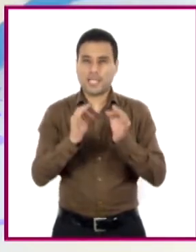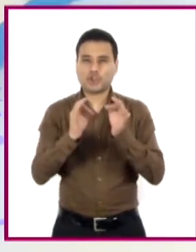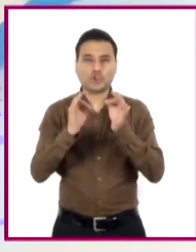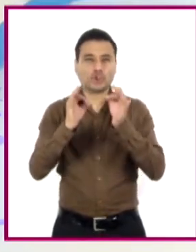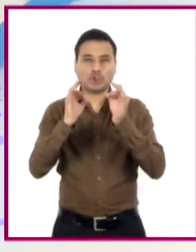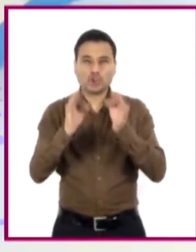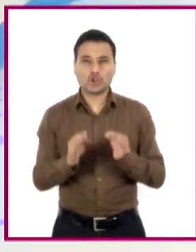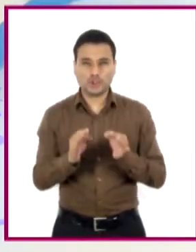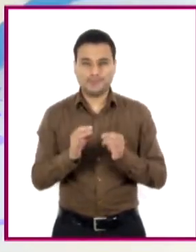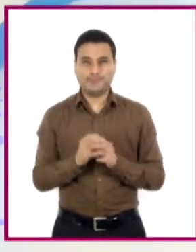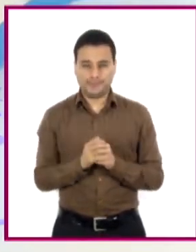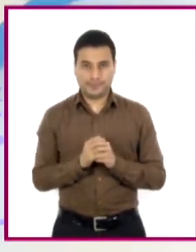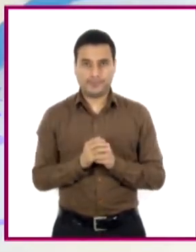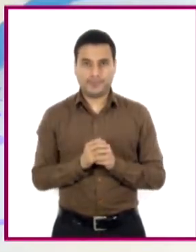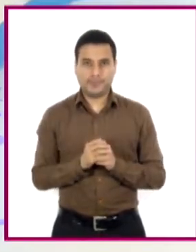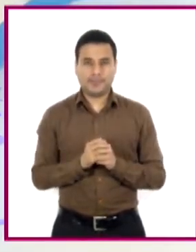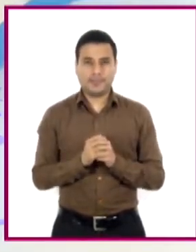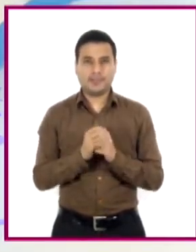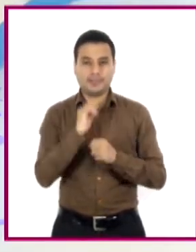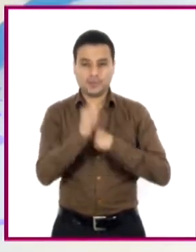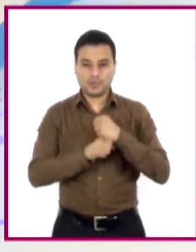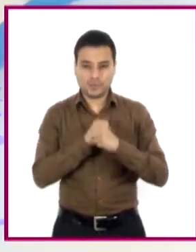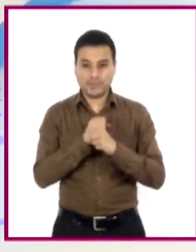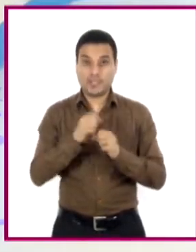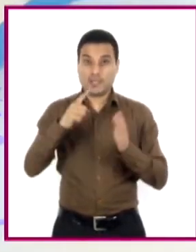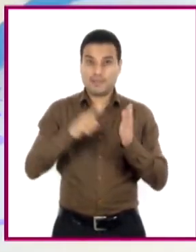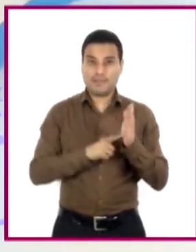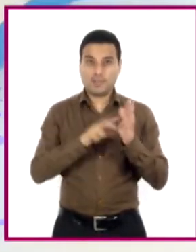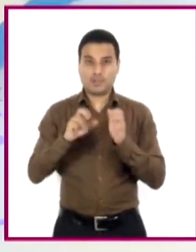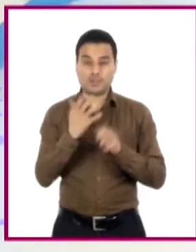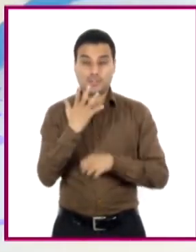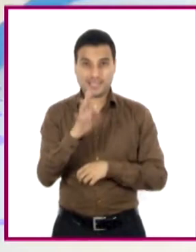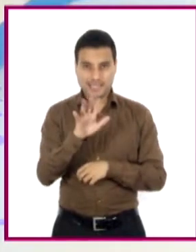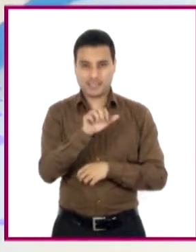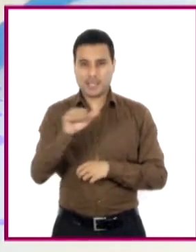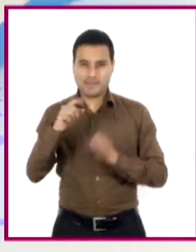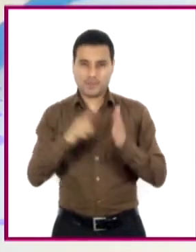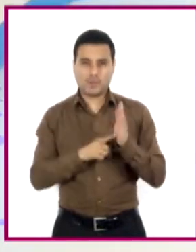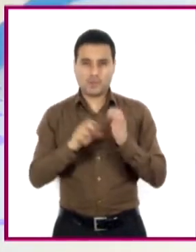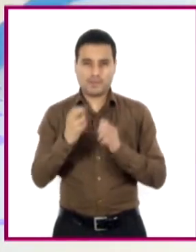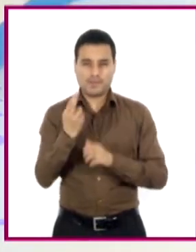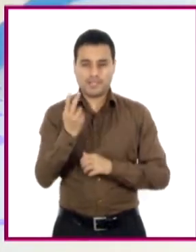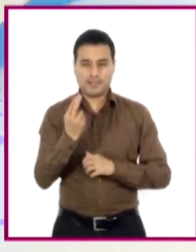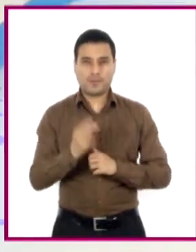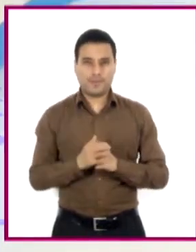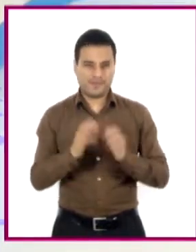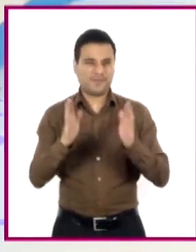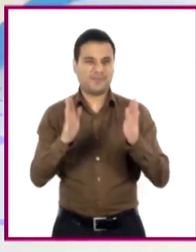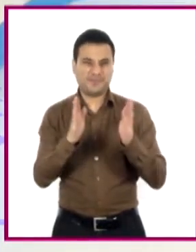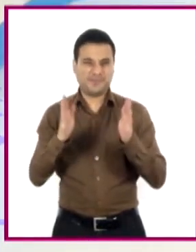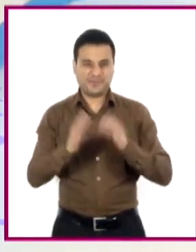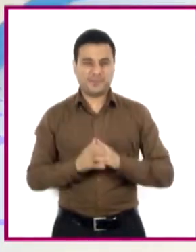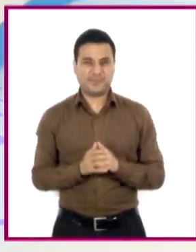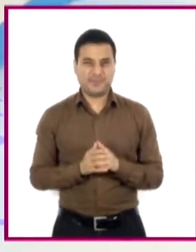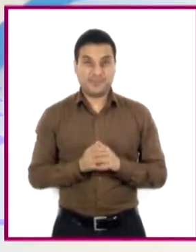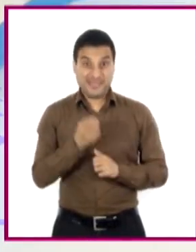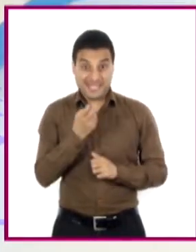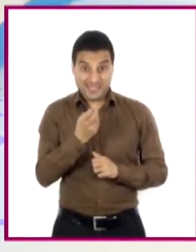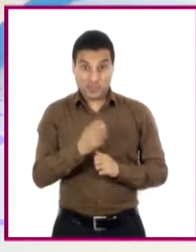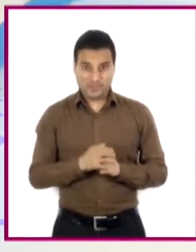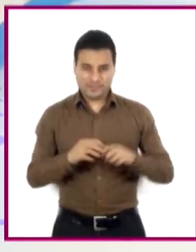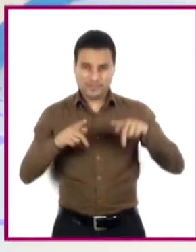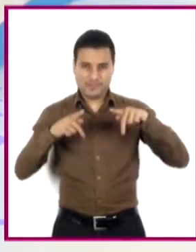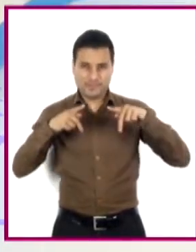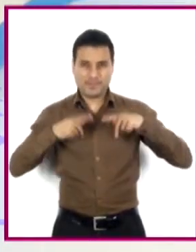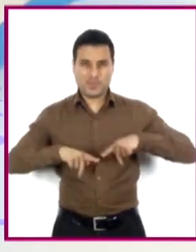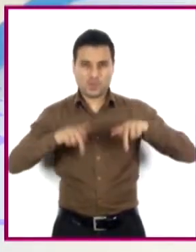en América se enmarcan entre los años de 1810 a 1825. Estas revoluciones